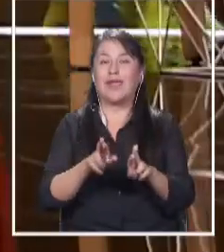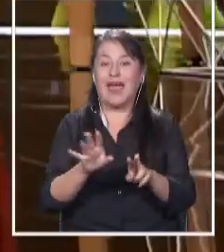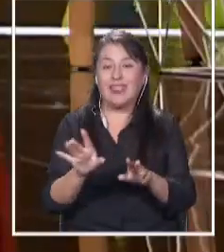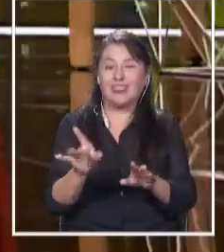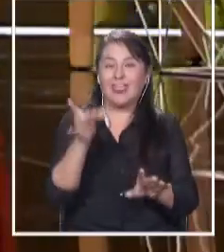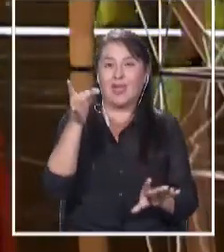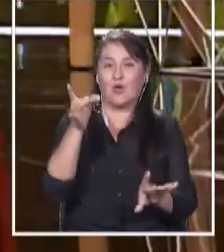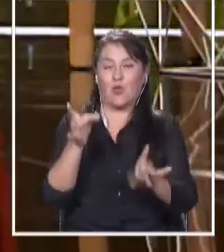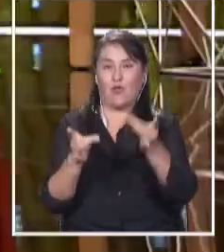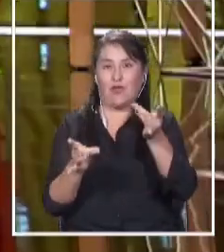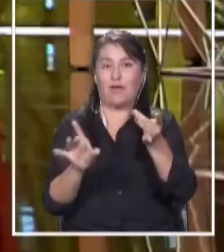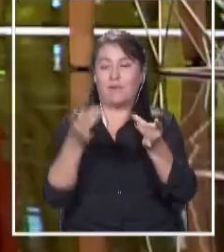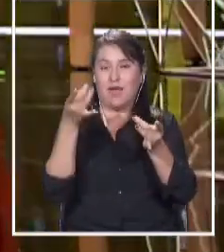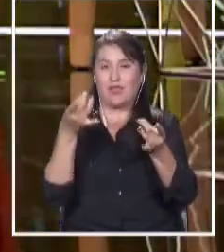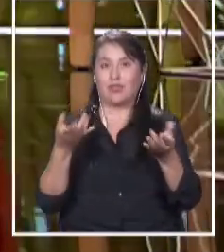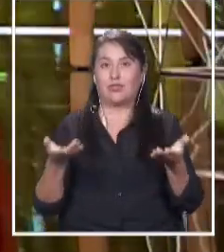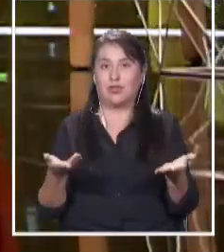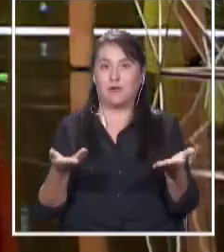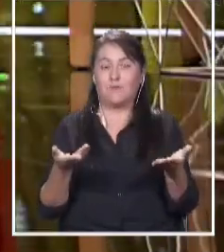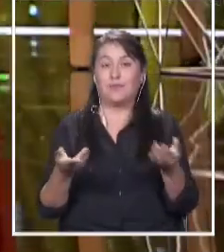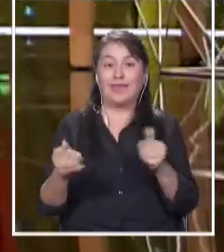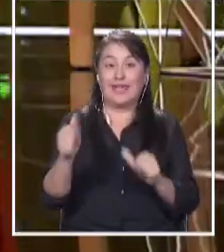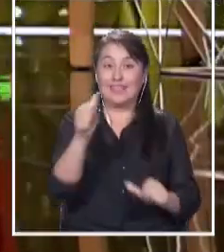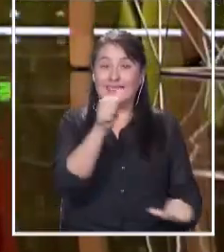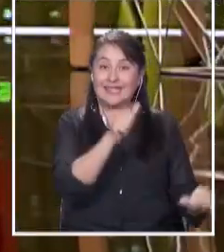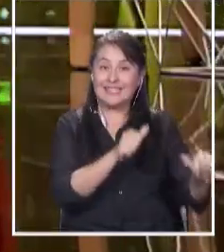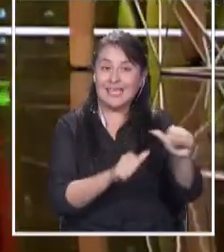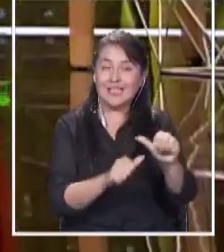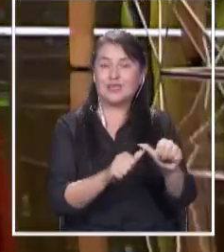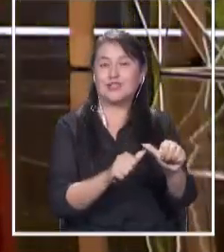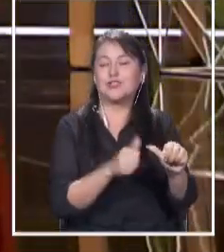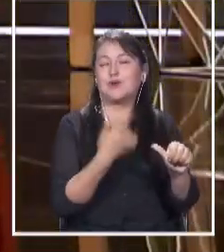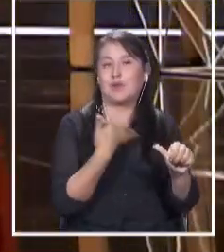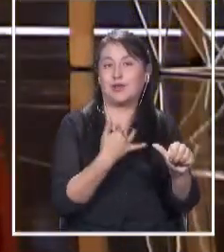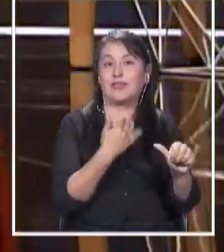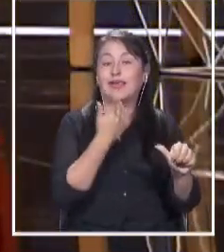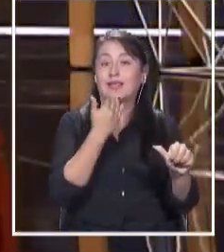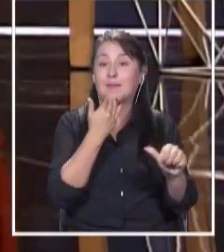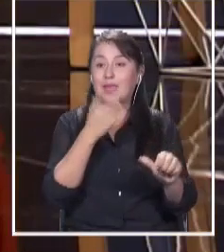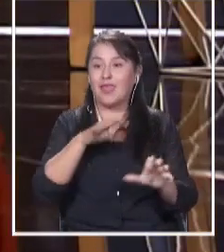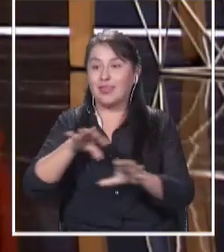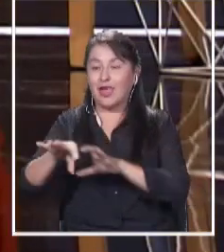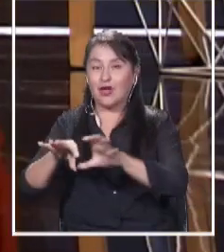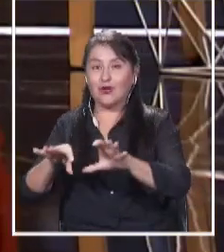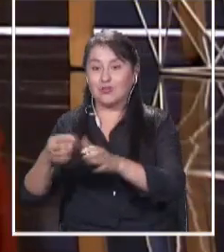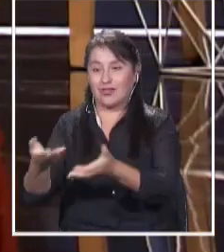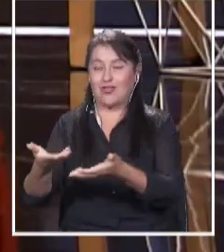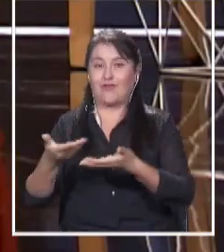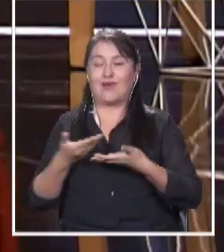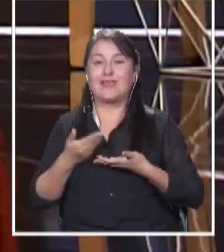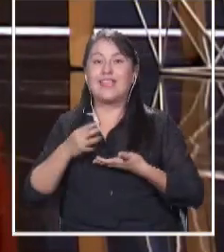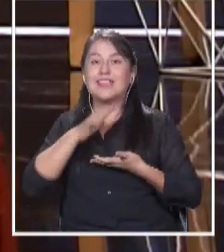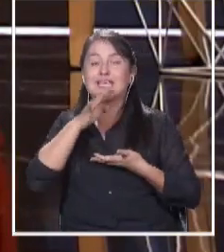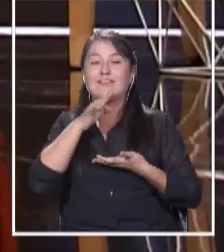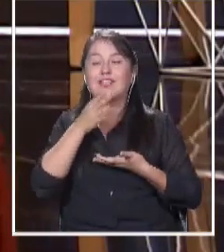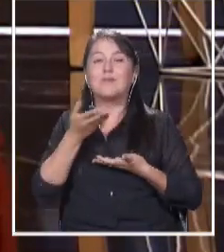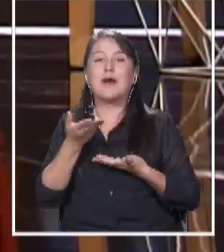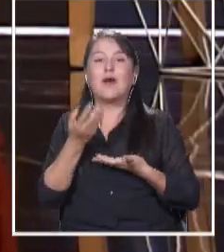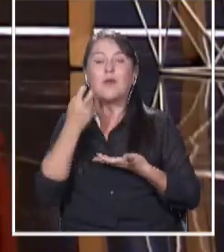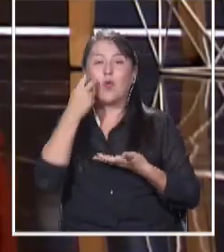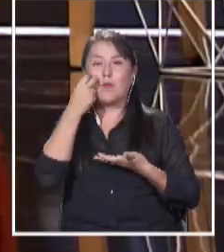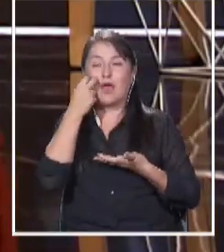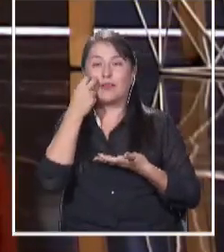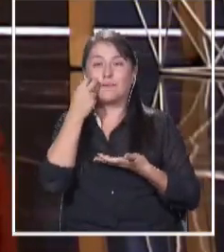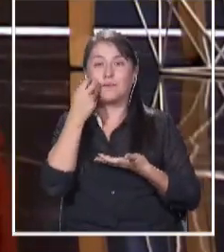descubrimiento, tanto en aspectos de ciencia fundamental, pero además de productos que nos van a servir a nosotros como seres humanos. La